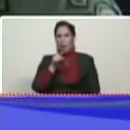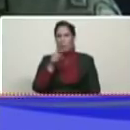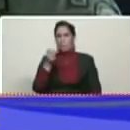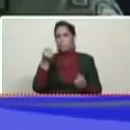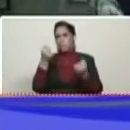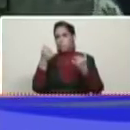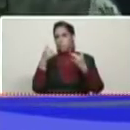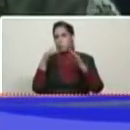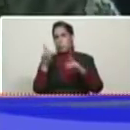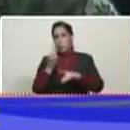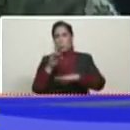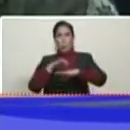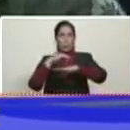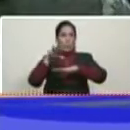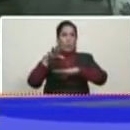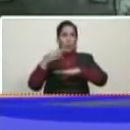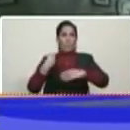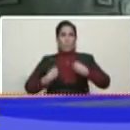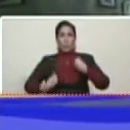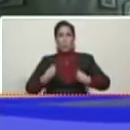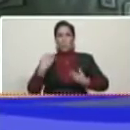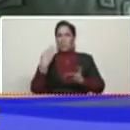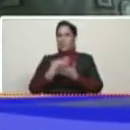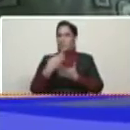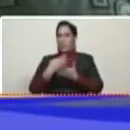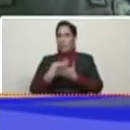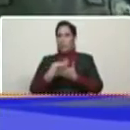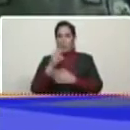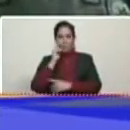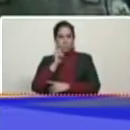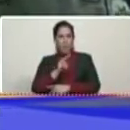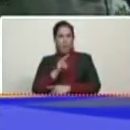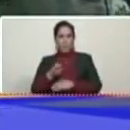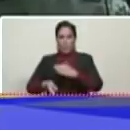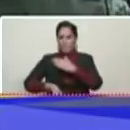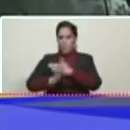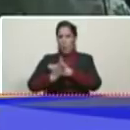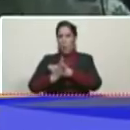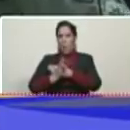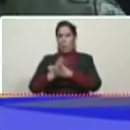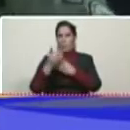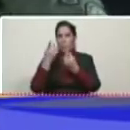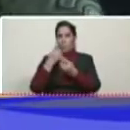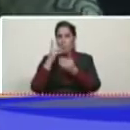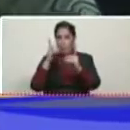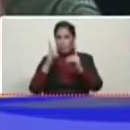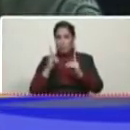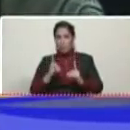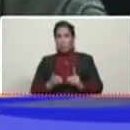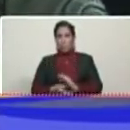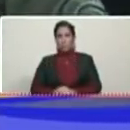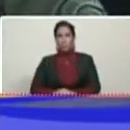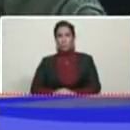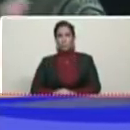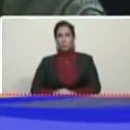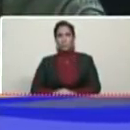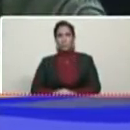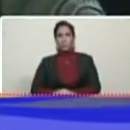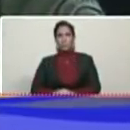no deja de ser preocupación, pero siempre lo enfrentamos con mucha firmeza y con mucha decisión. Todas estas